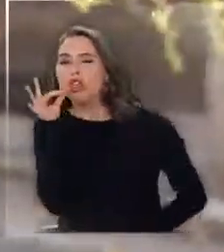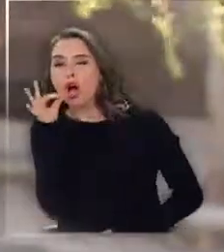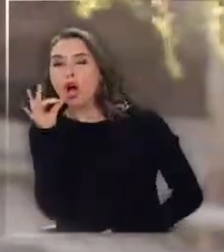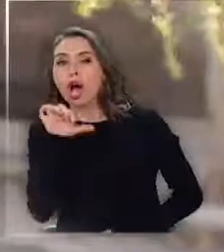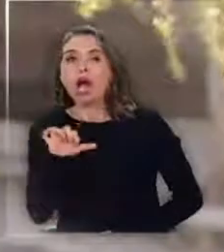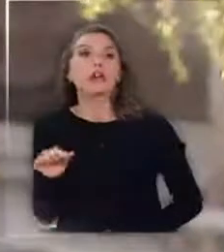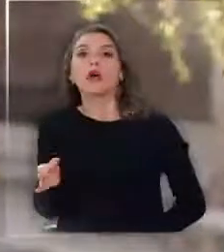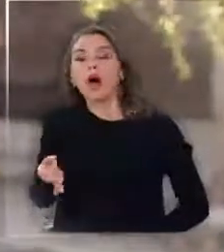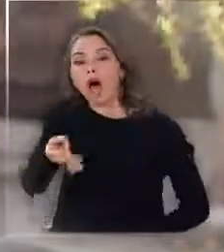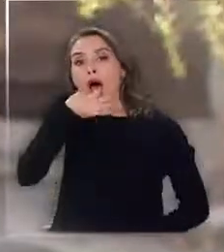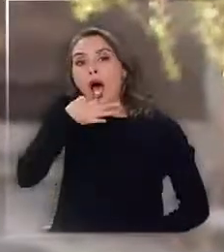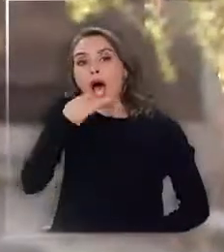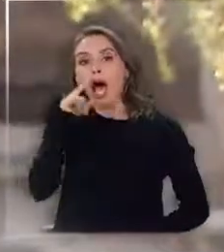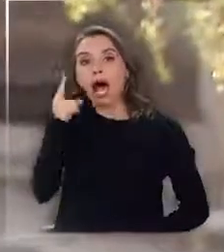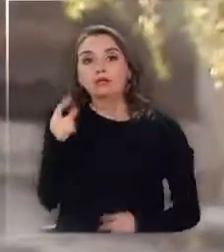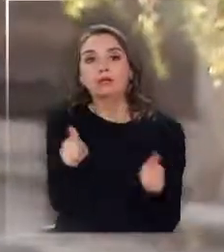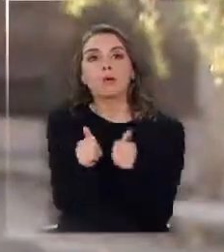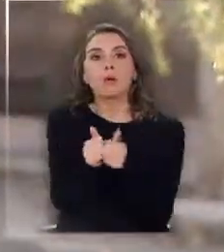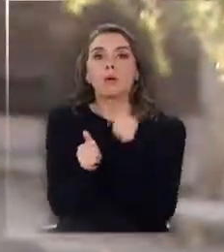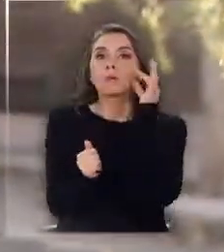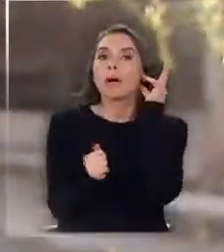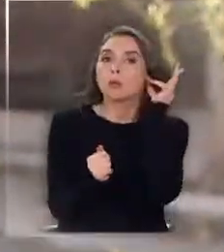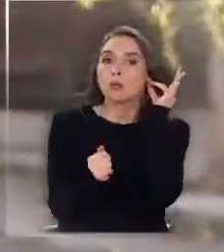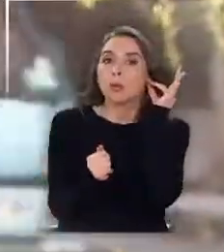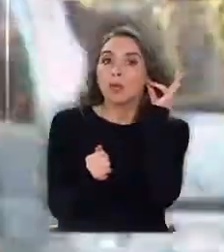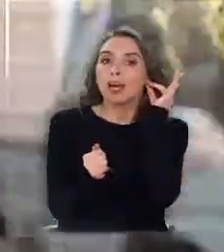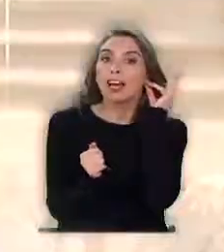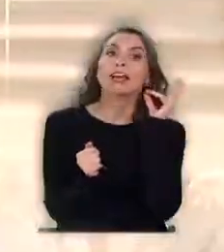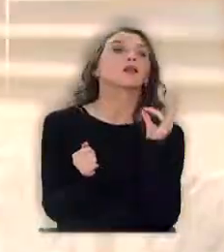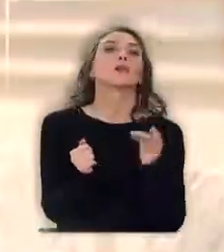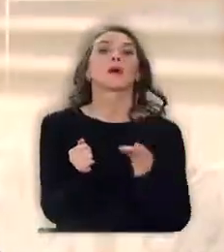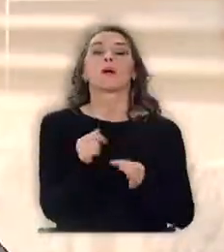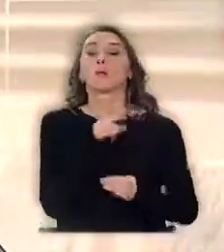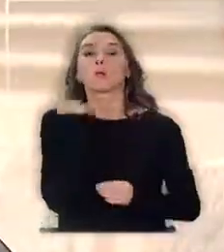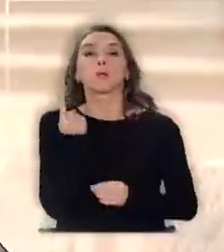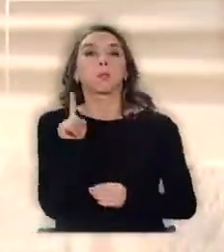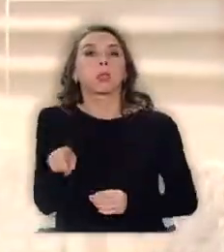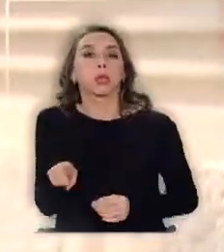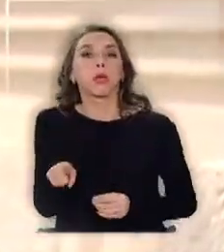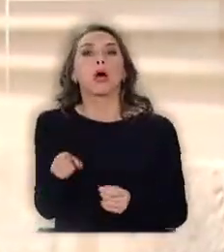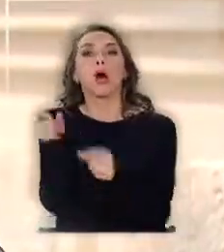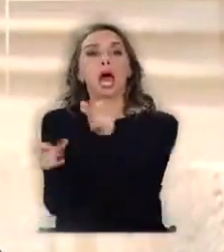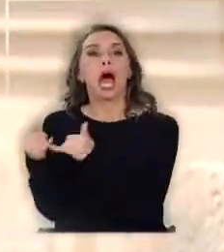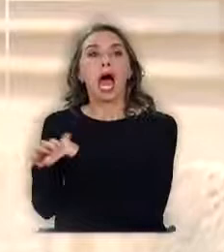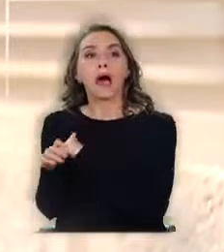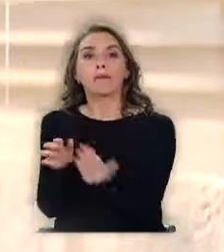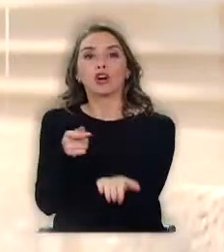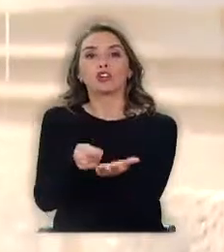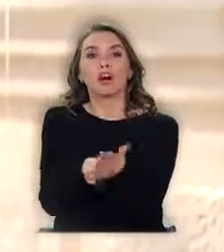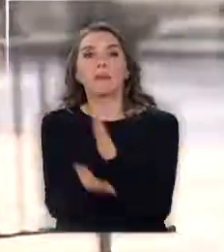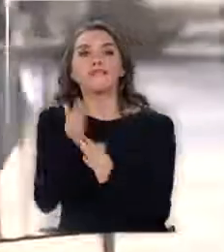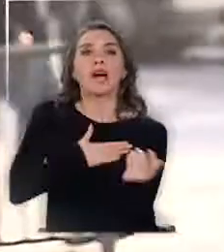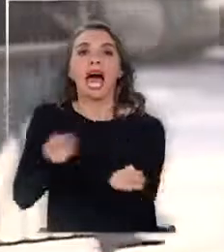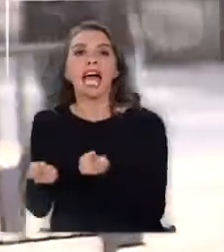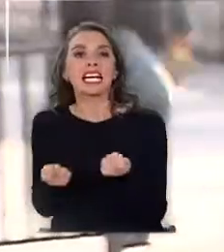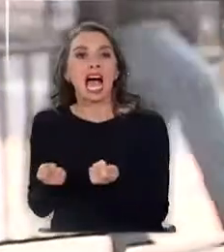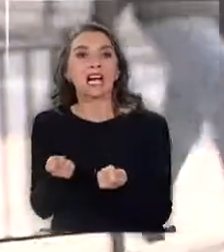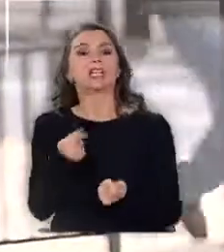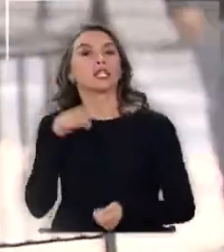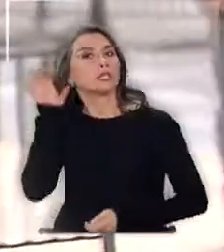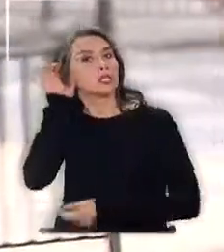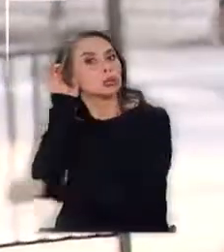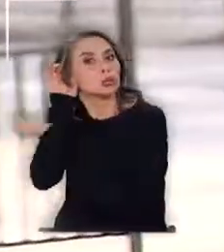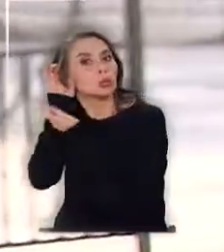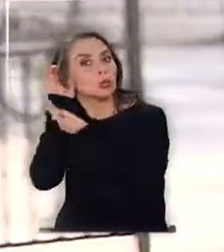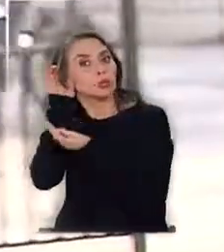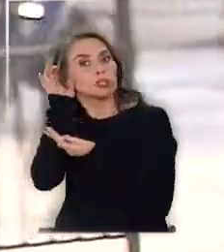consumen Viagra para estar con mina, porque no bancan. Los amigos que compran para cuando carretean así. He escuchado que